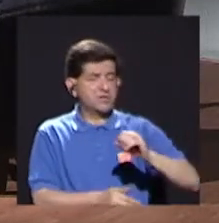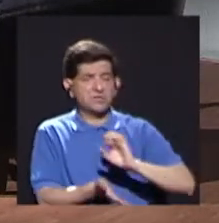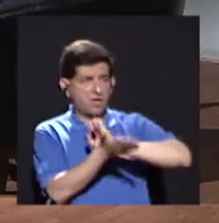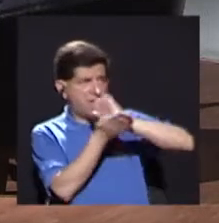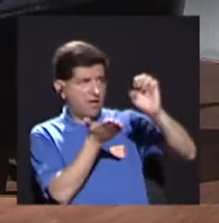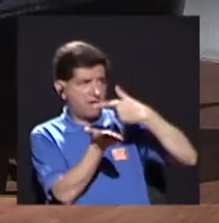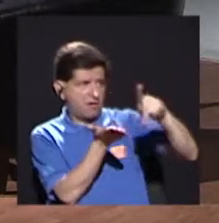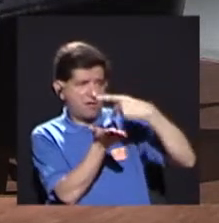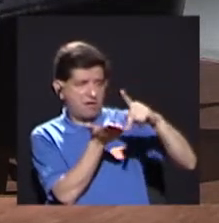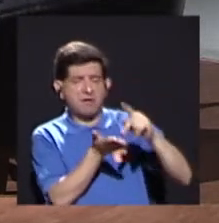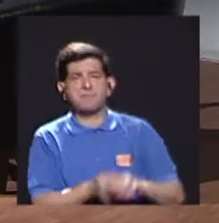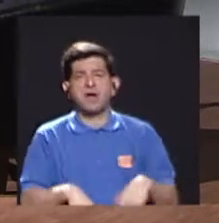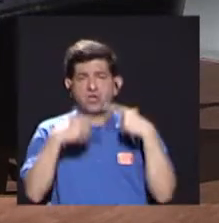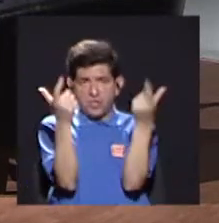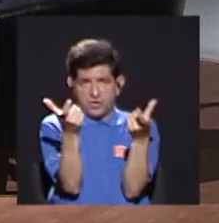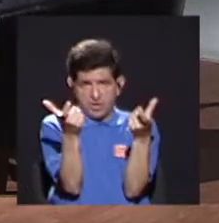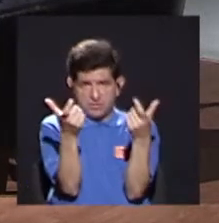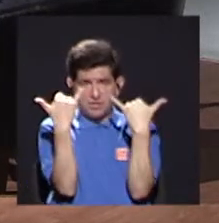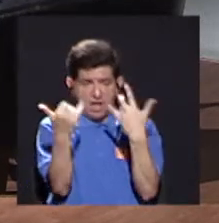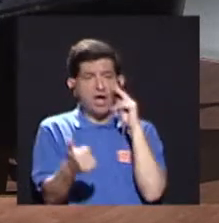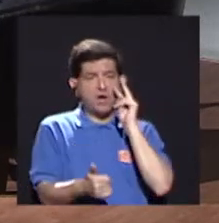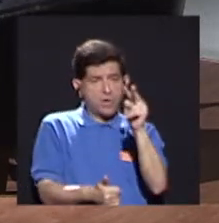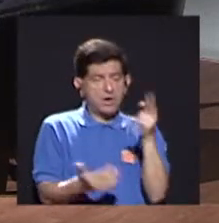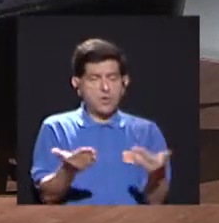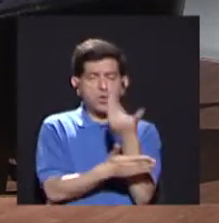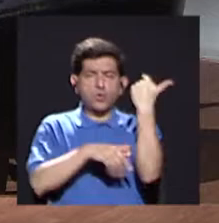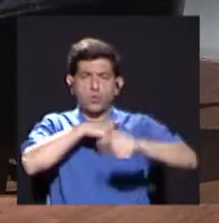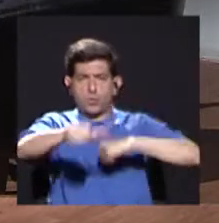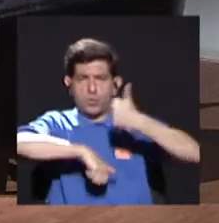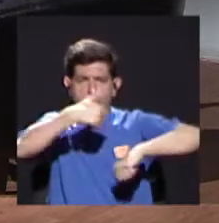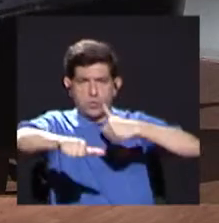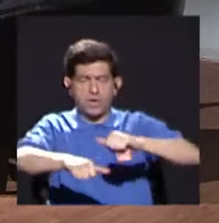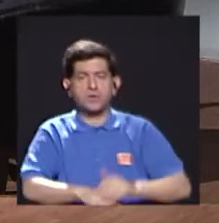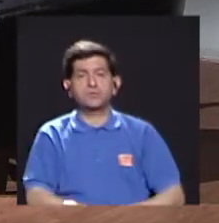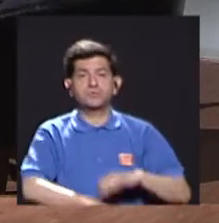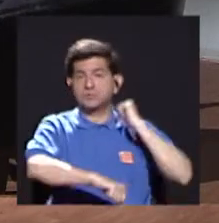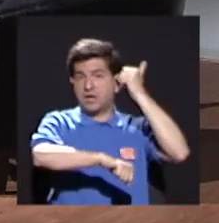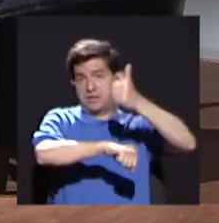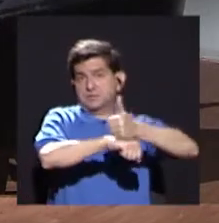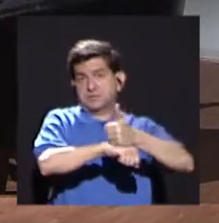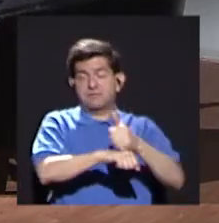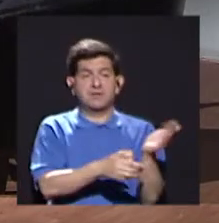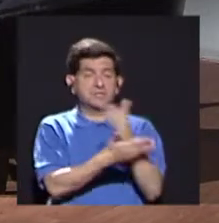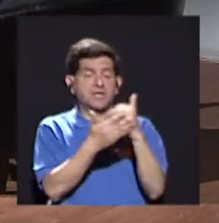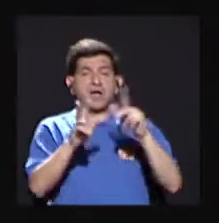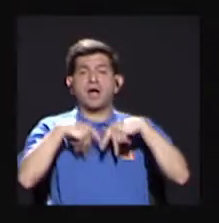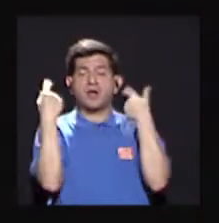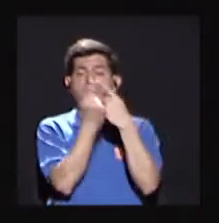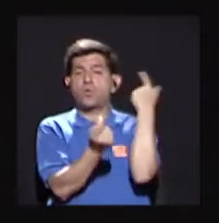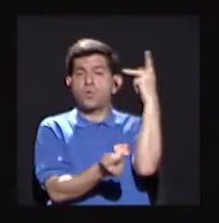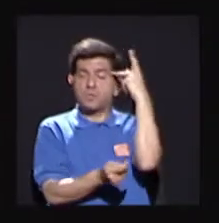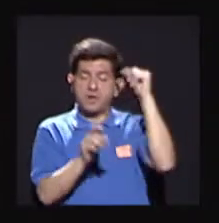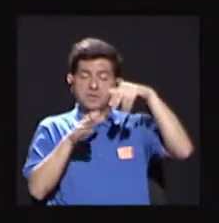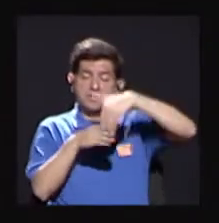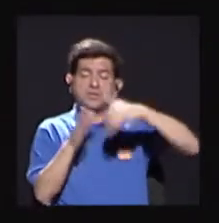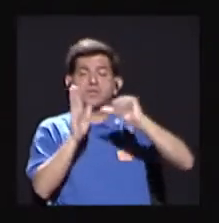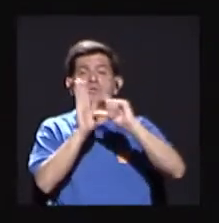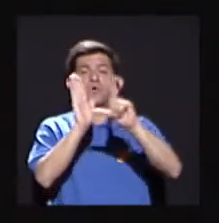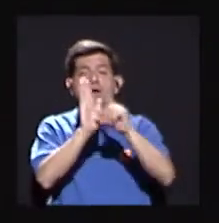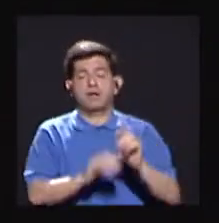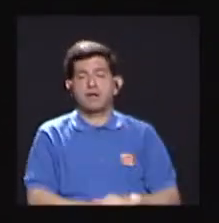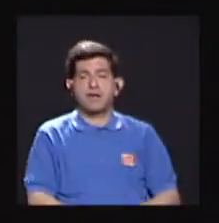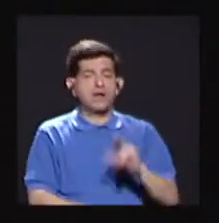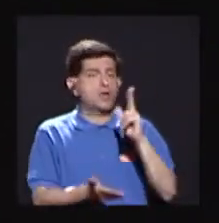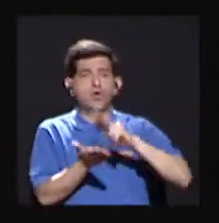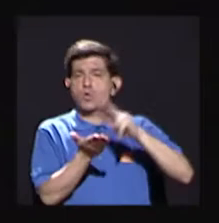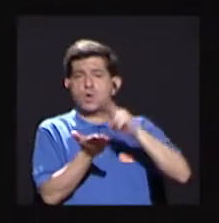en renta por ejemplo ahora veo que la nueva lucha que nos van a plantear algunos partidos políticos en la asamblea legislativa el nuevo